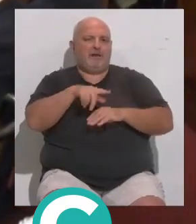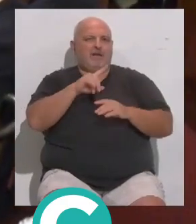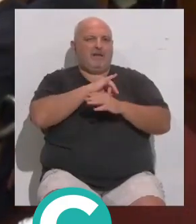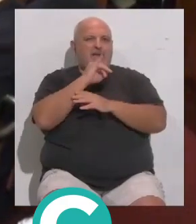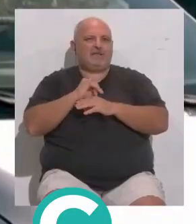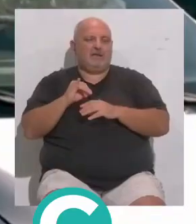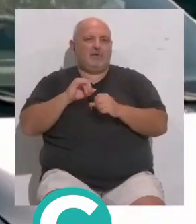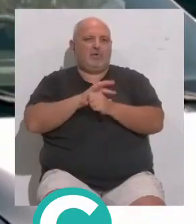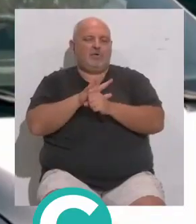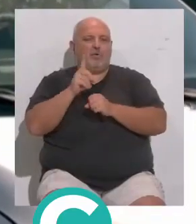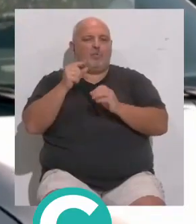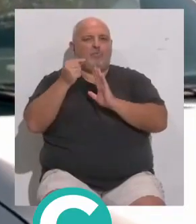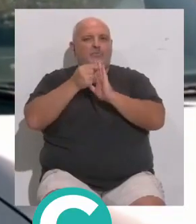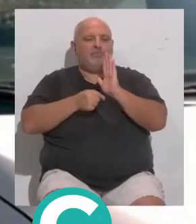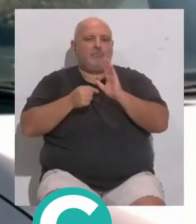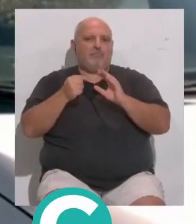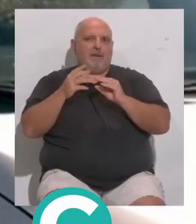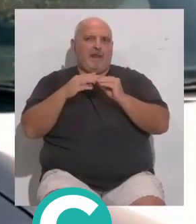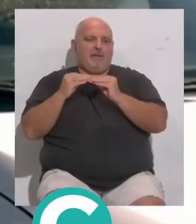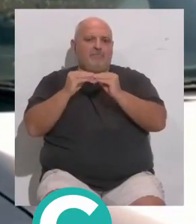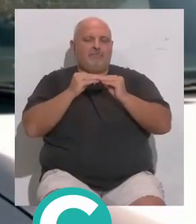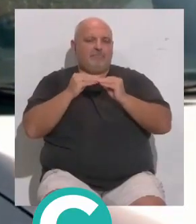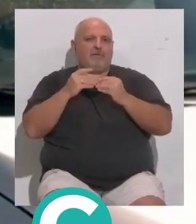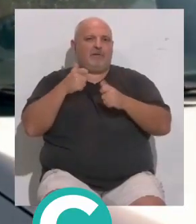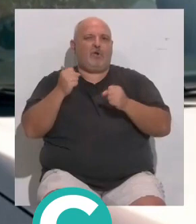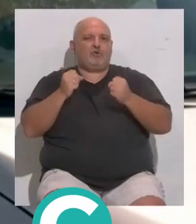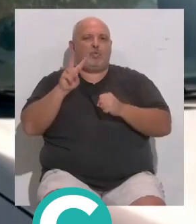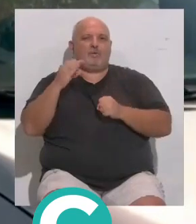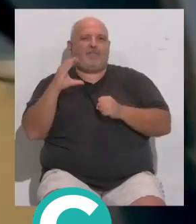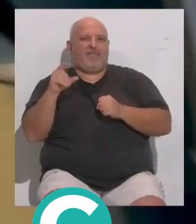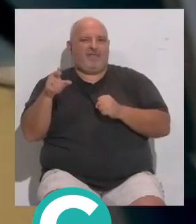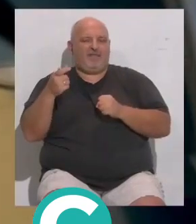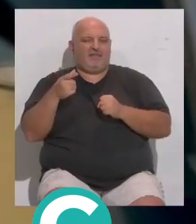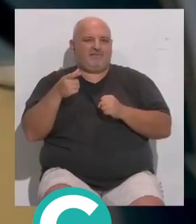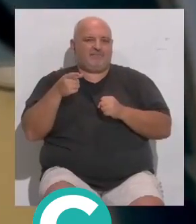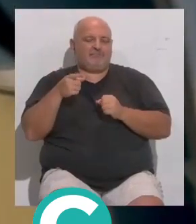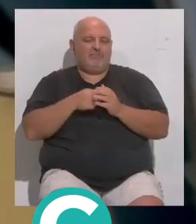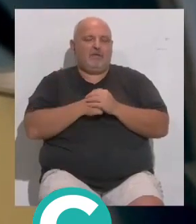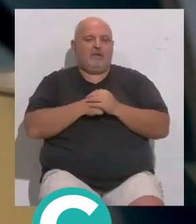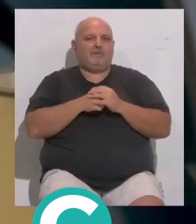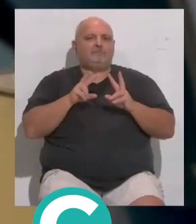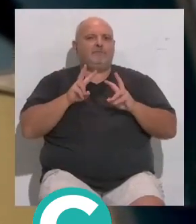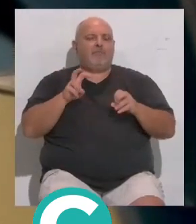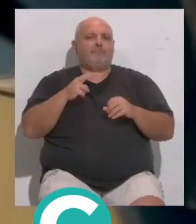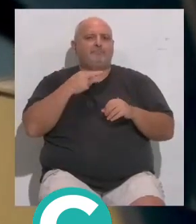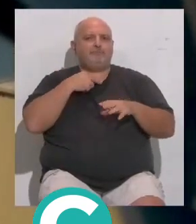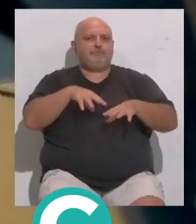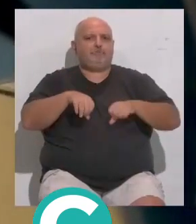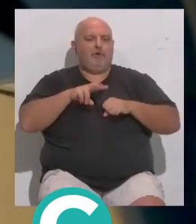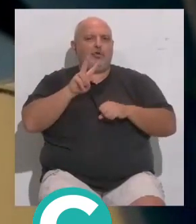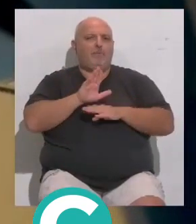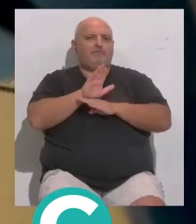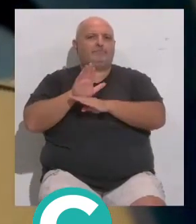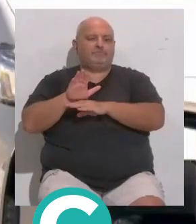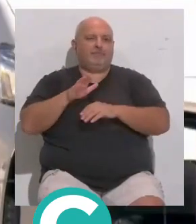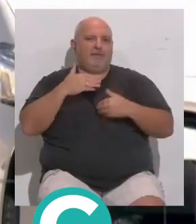crisis de la COVID y un marco regulatorio común para el sector de los VTC. Al inicio del debate han tomado la palabra dos representantes